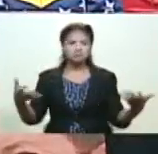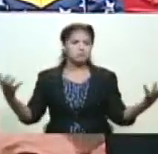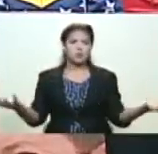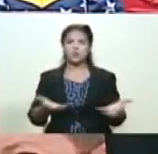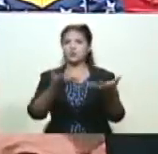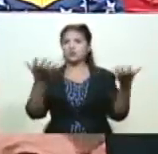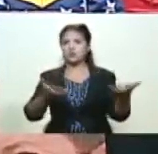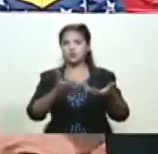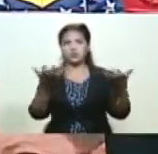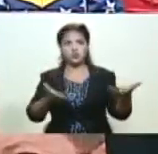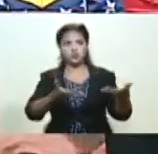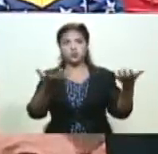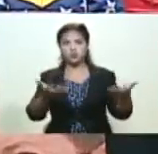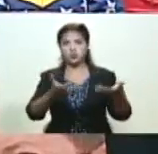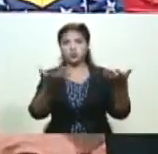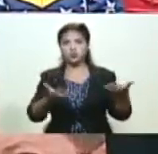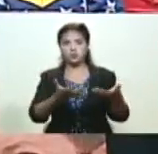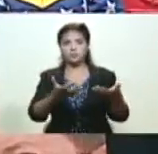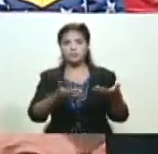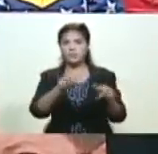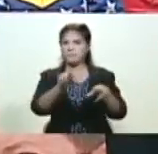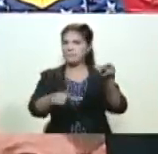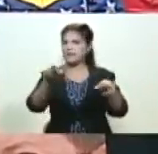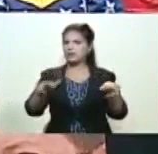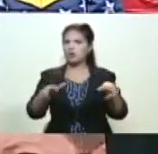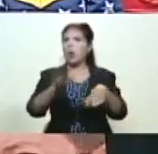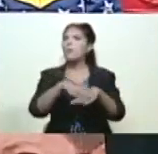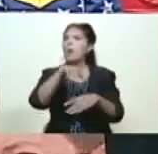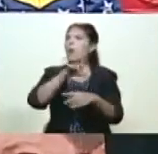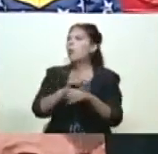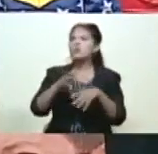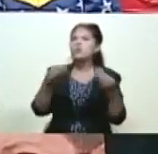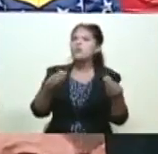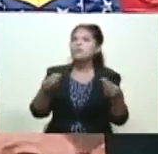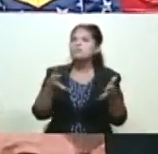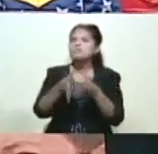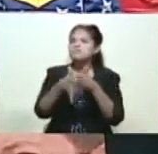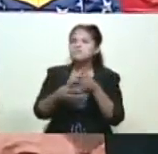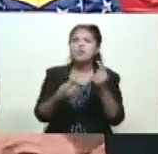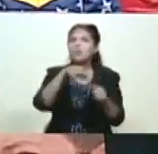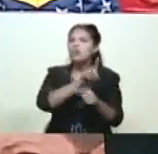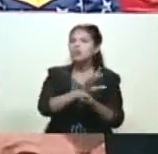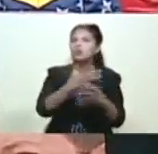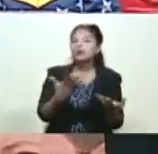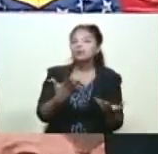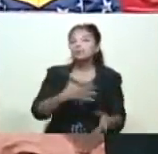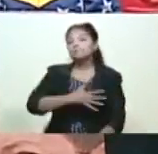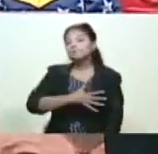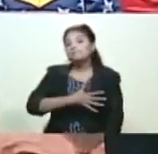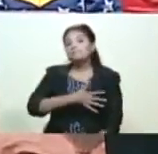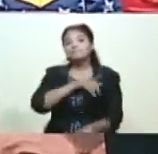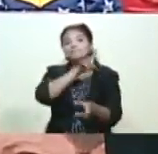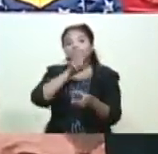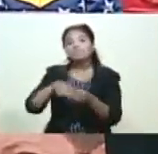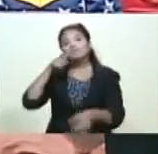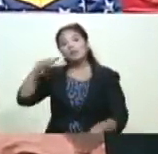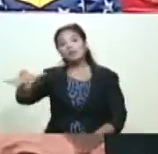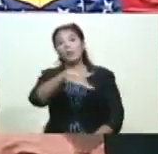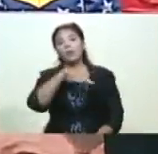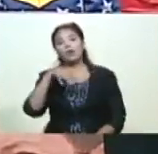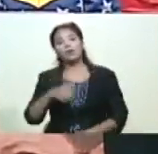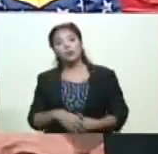incendiados vivos por su único delito de ser del